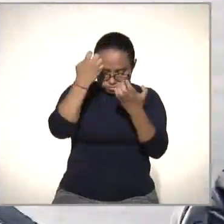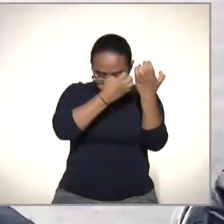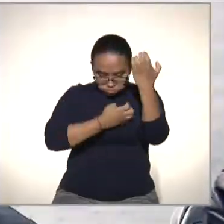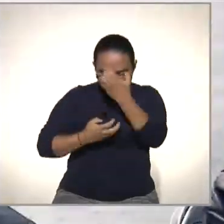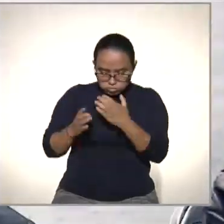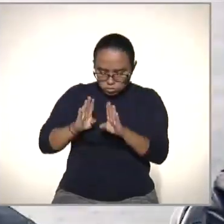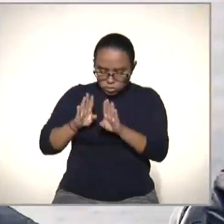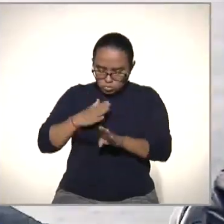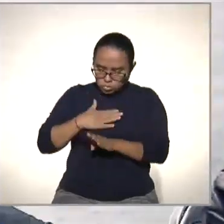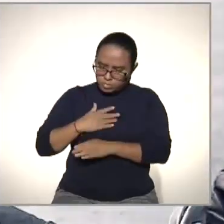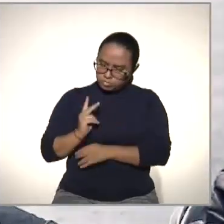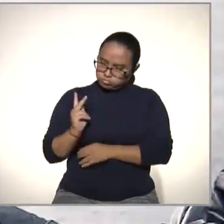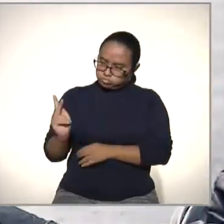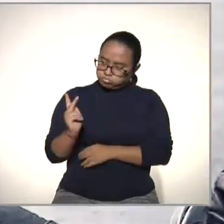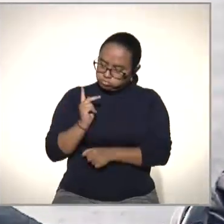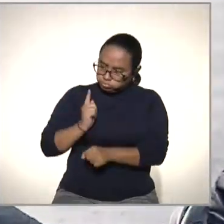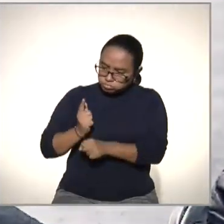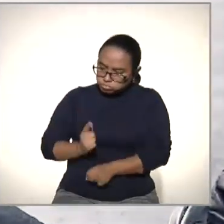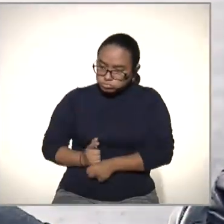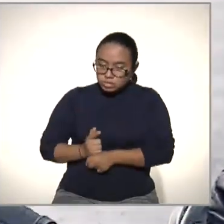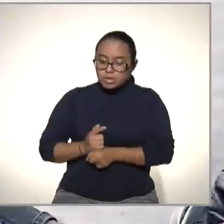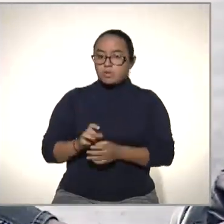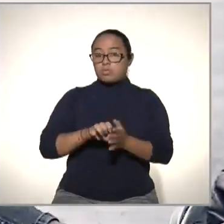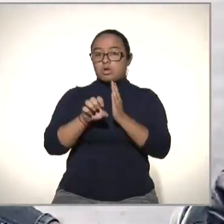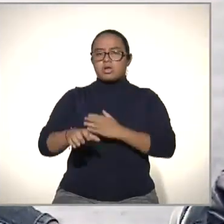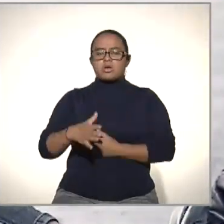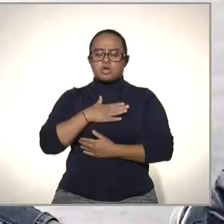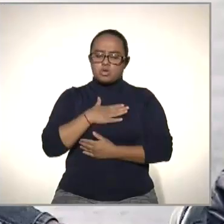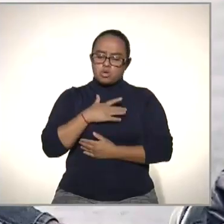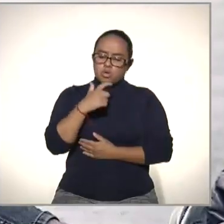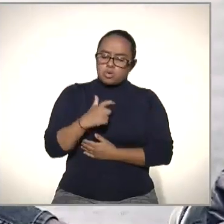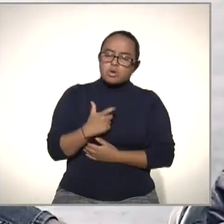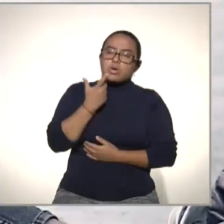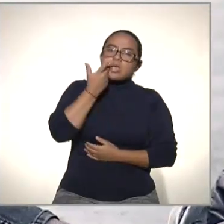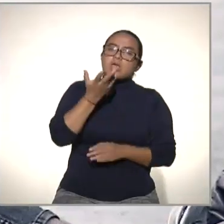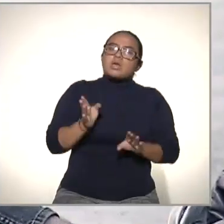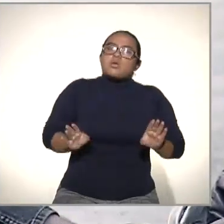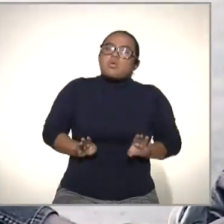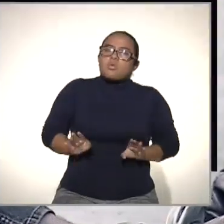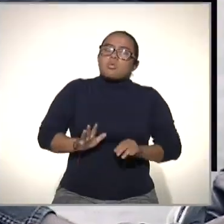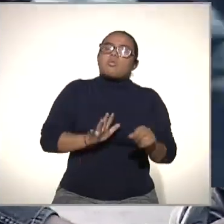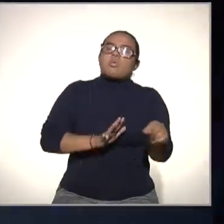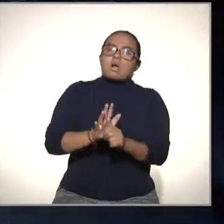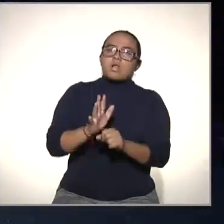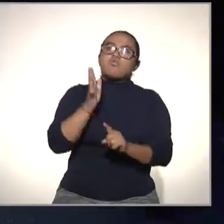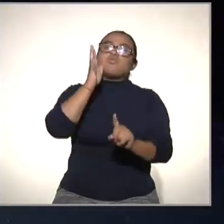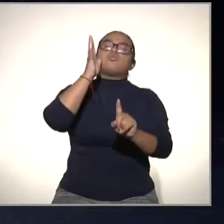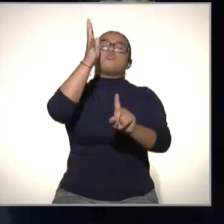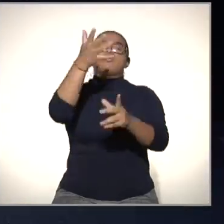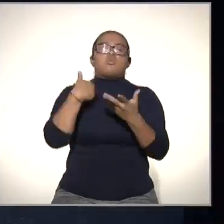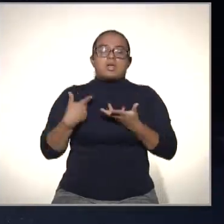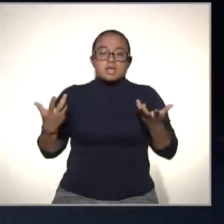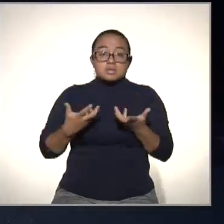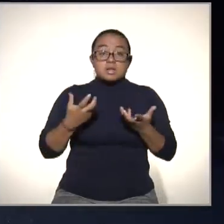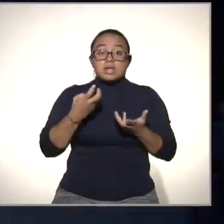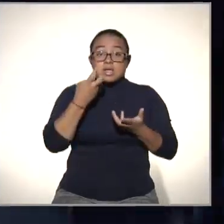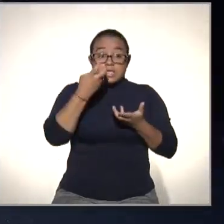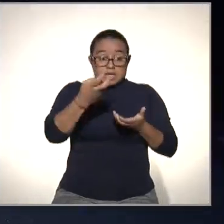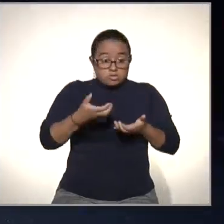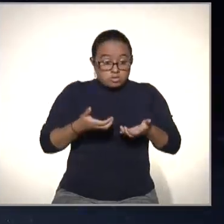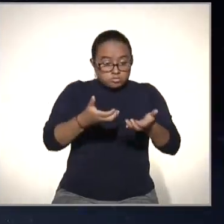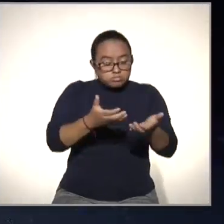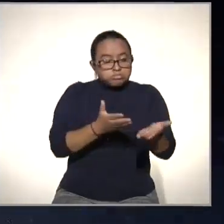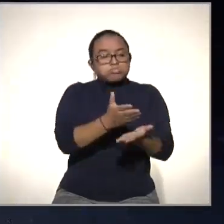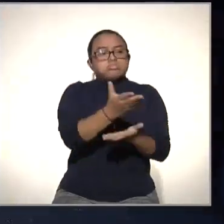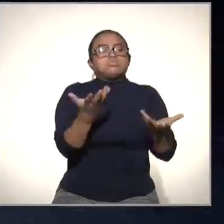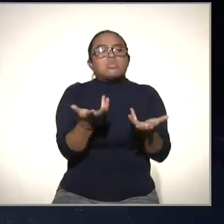se identifican. Conocer cómo quiero ser, hacia dónde quiero ir y qué acciones pueden llevarme por el camino que lo